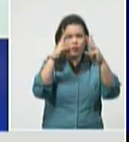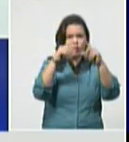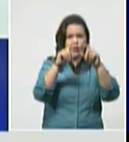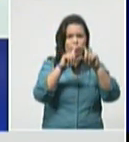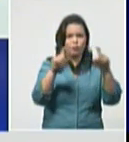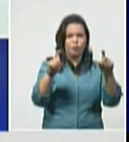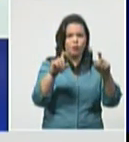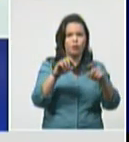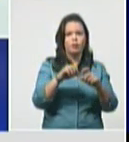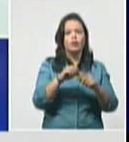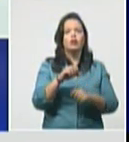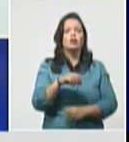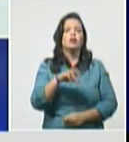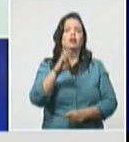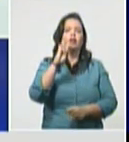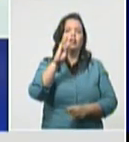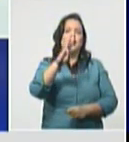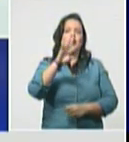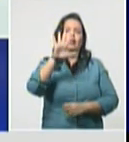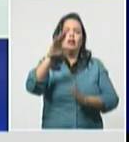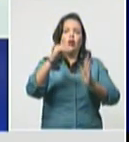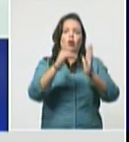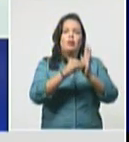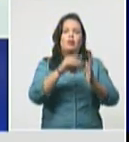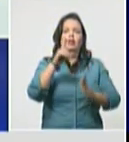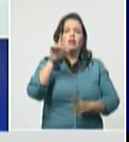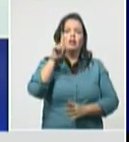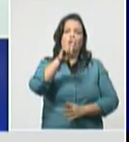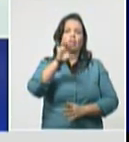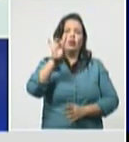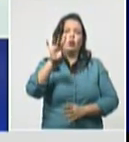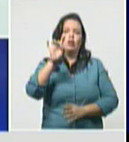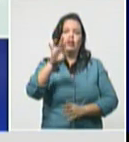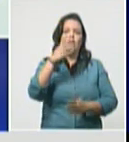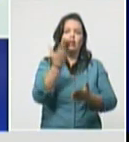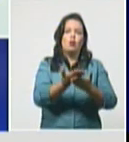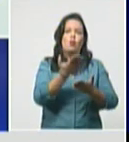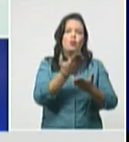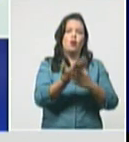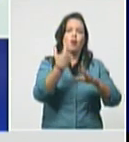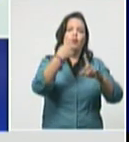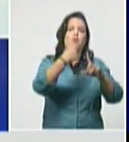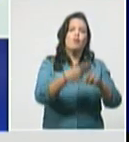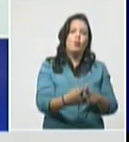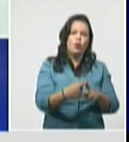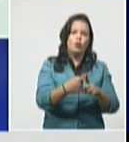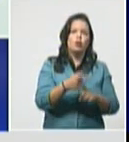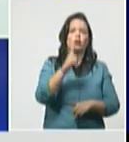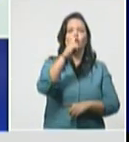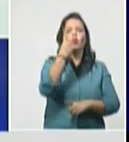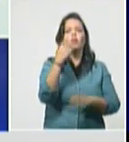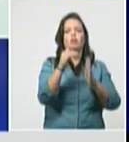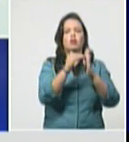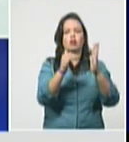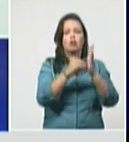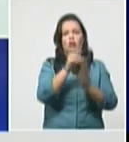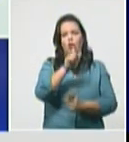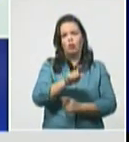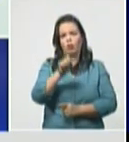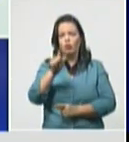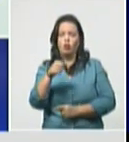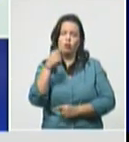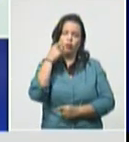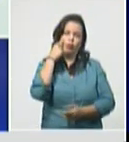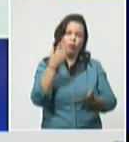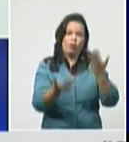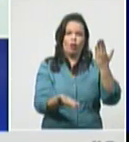35.115 pruebas en total por millón de habitantes. Teniendo en cuenta cómo analiza el mundo, porque estos indicadores que están